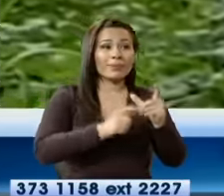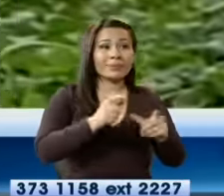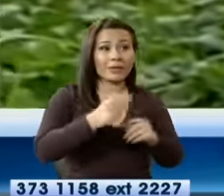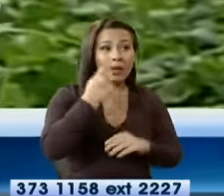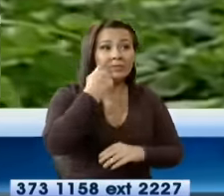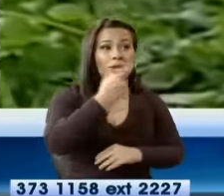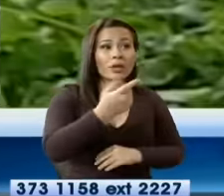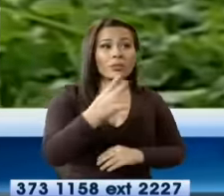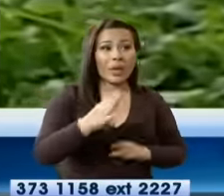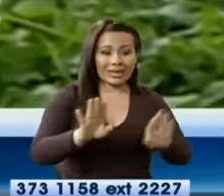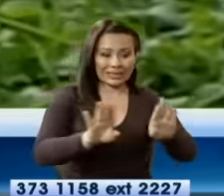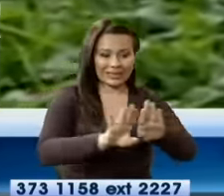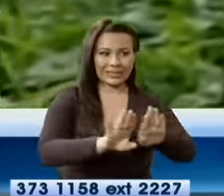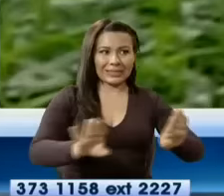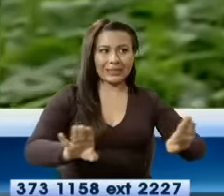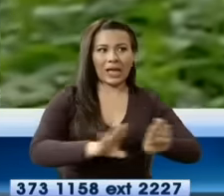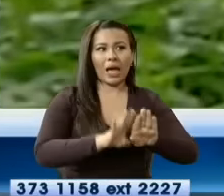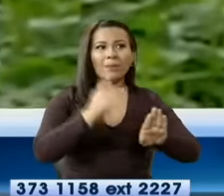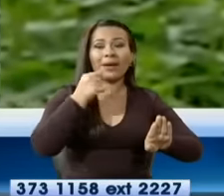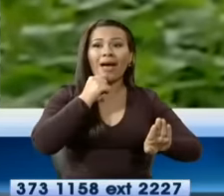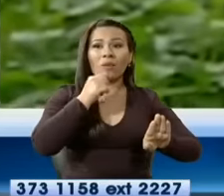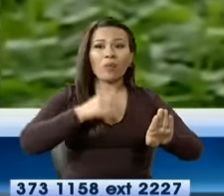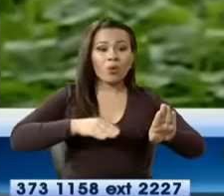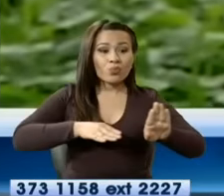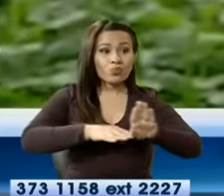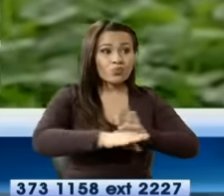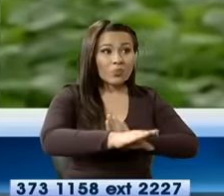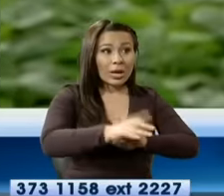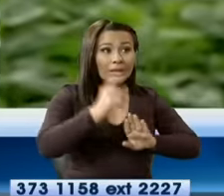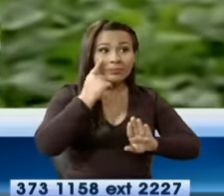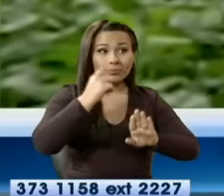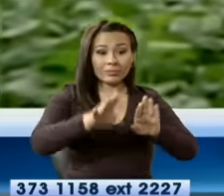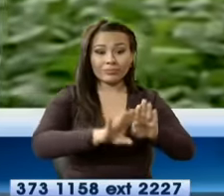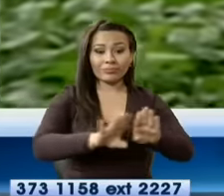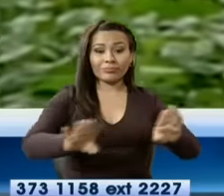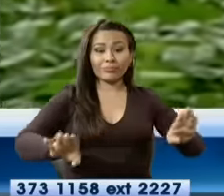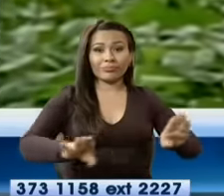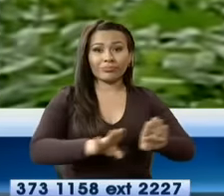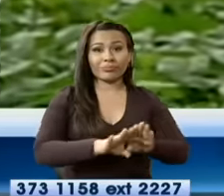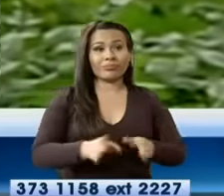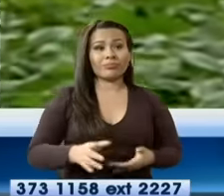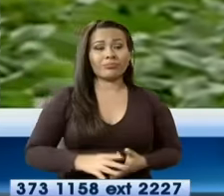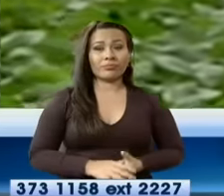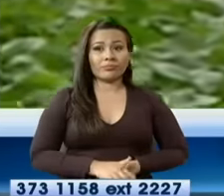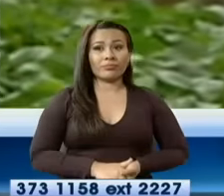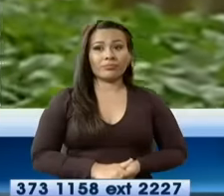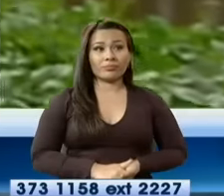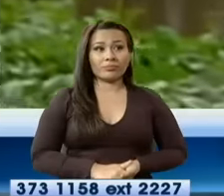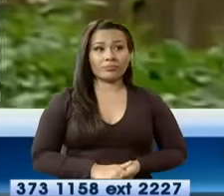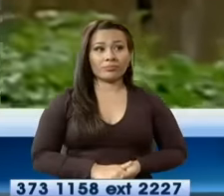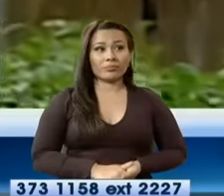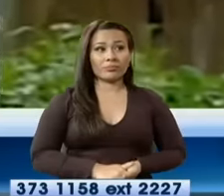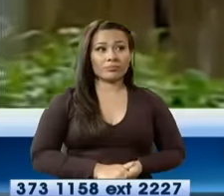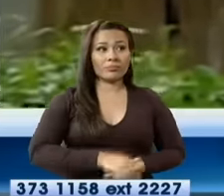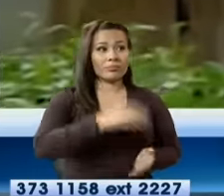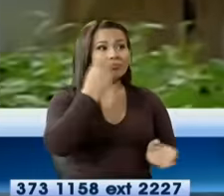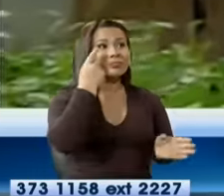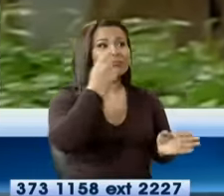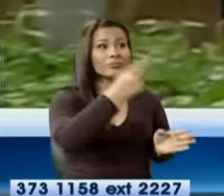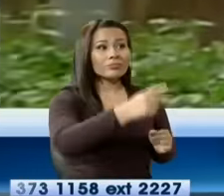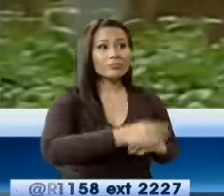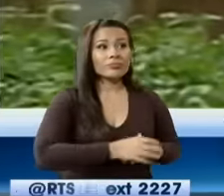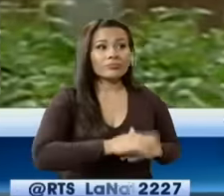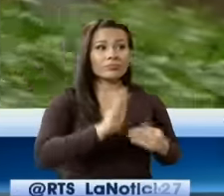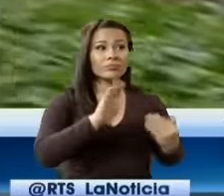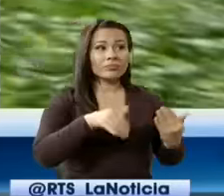con una media turbulencia, para graficarlo un poquito, y eso les preocupa a muchas de las familias. Es por esto que ellos ya conocen la